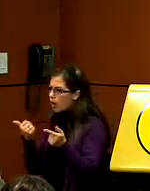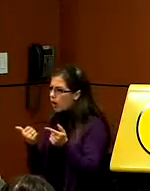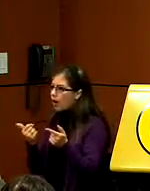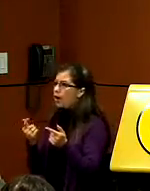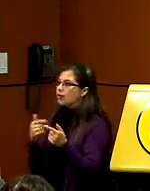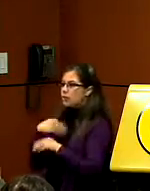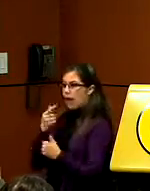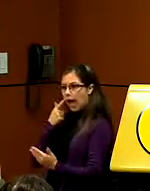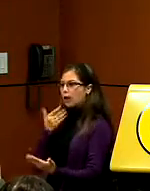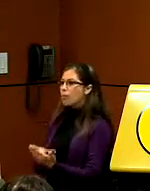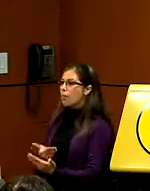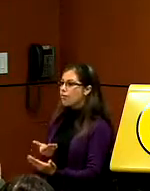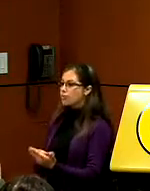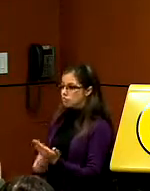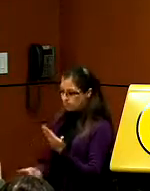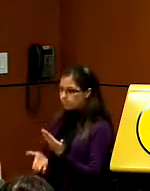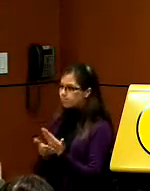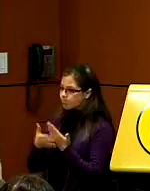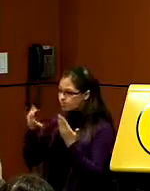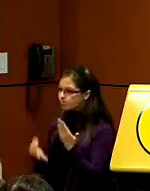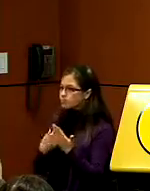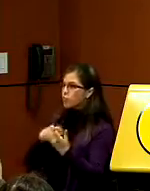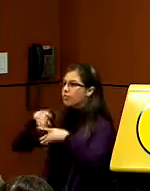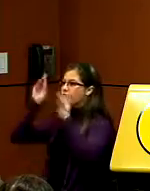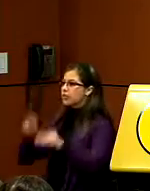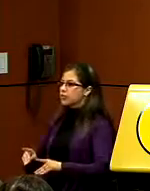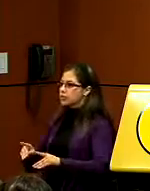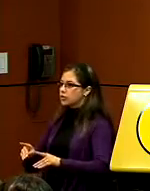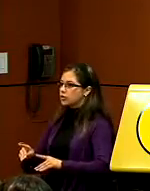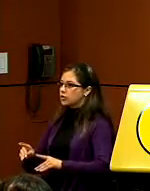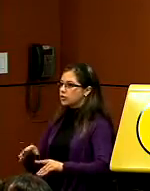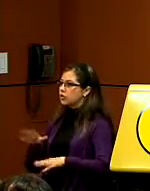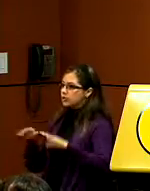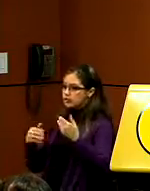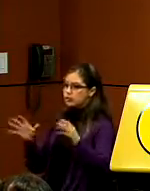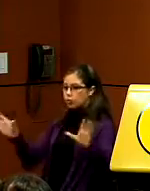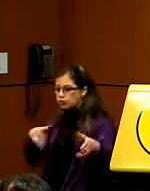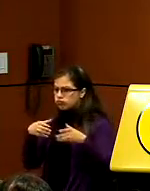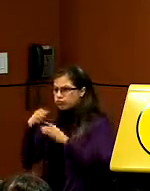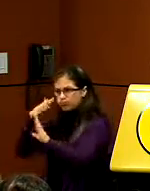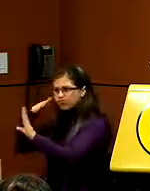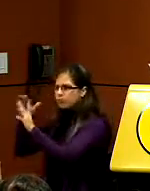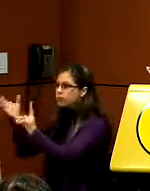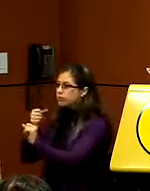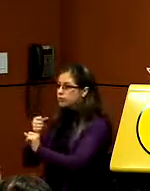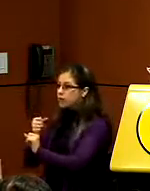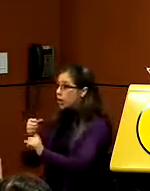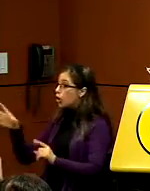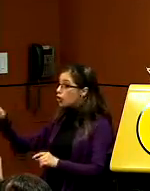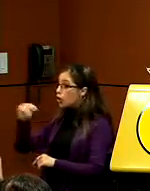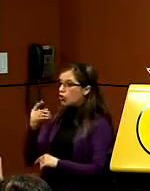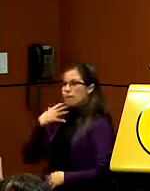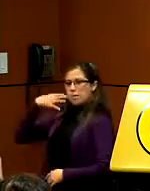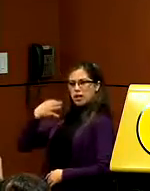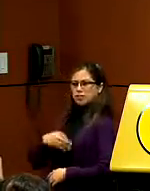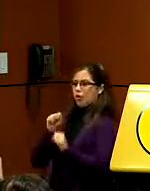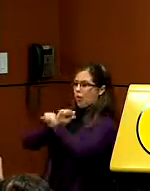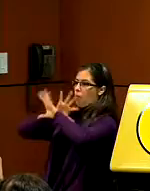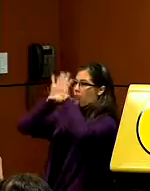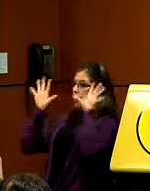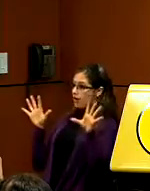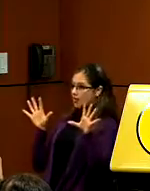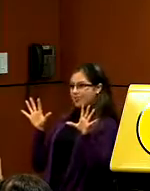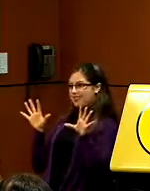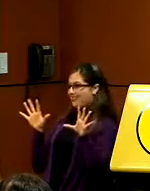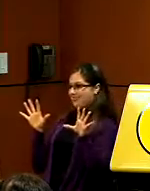la argumentación sea donde tomemos las decisiones y sepamos Hacia dónde es que queremos ir nadie tiene la verdad revelada yo creo que